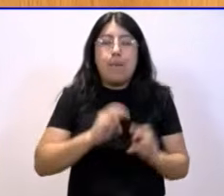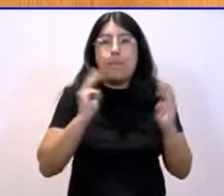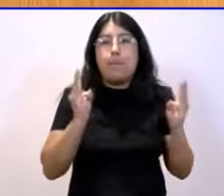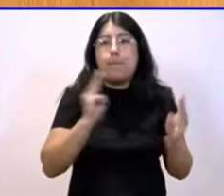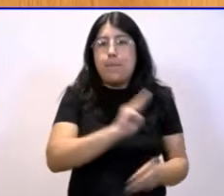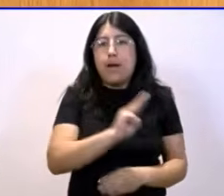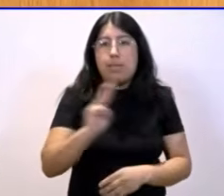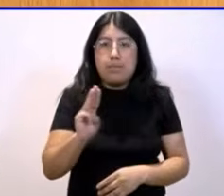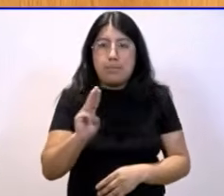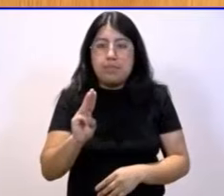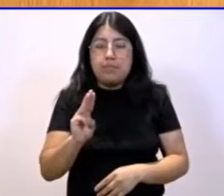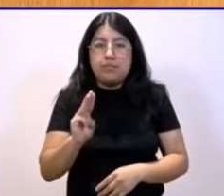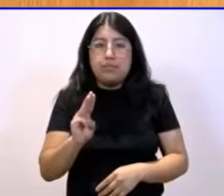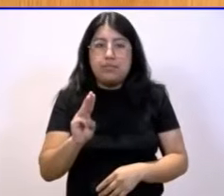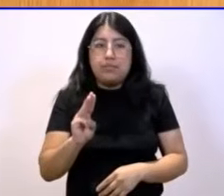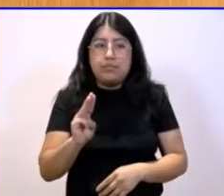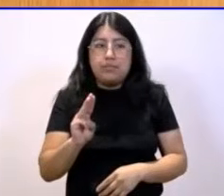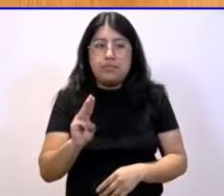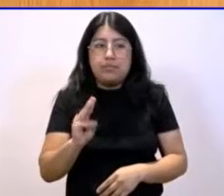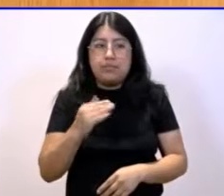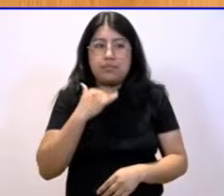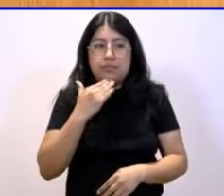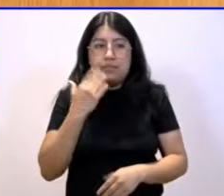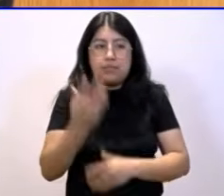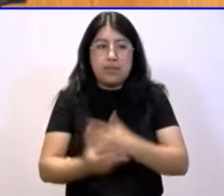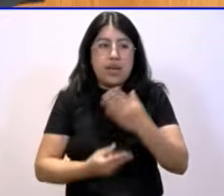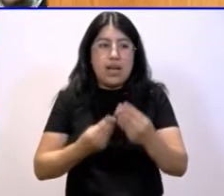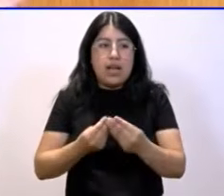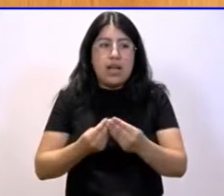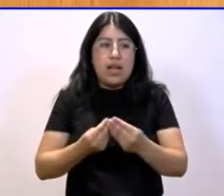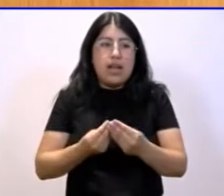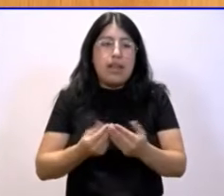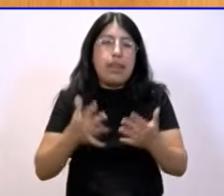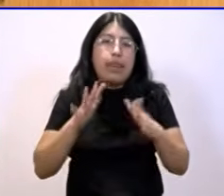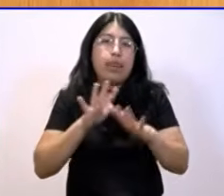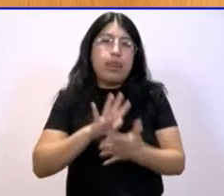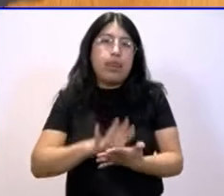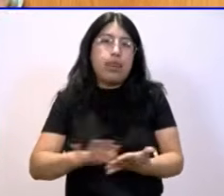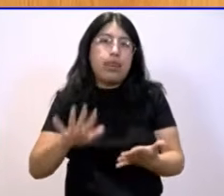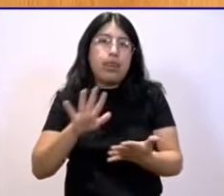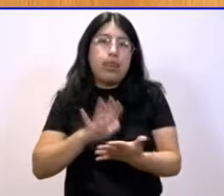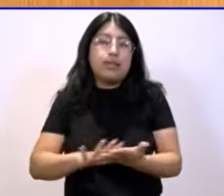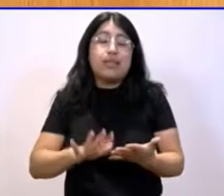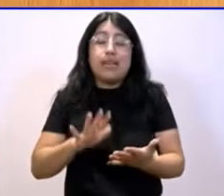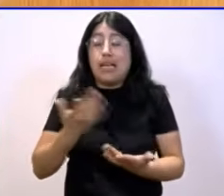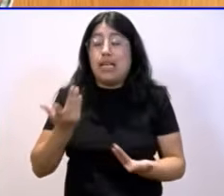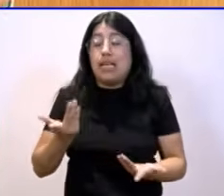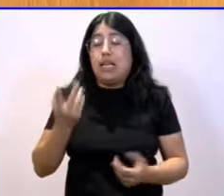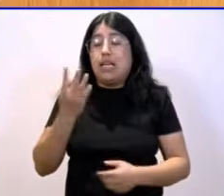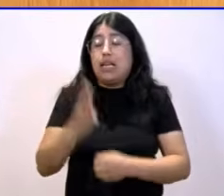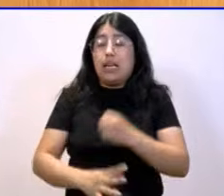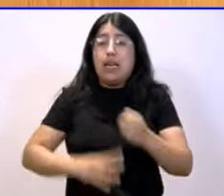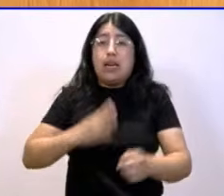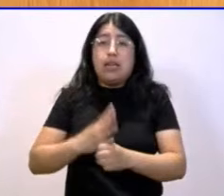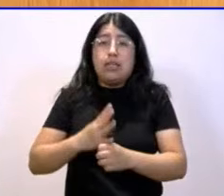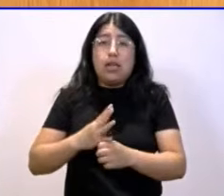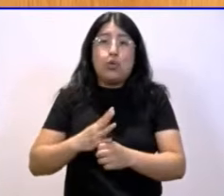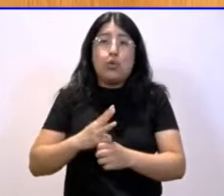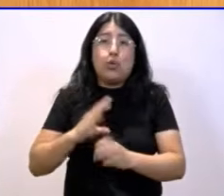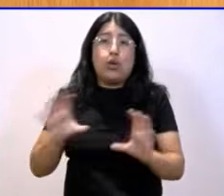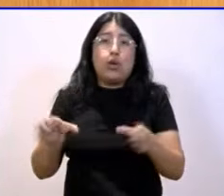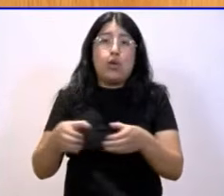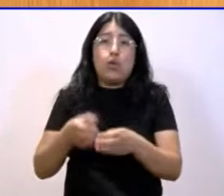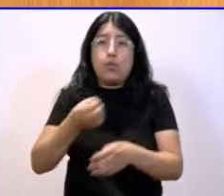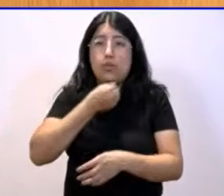Popular su acción, digamos, de mansedumbre durante la legislatura pasada con el Gobierno del Partido Socialista, que